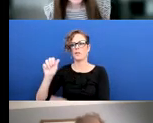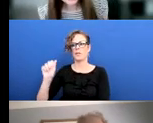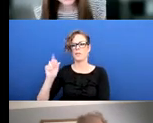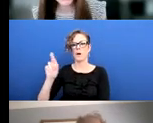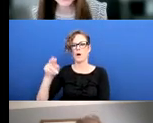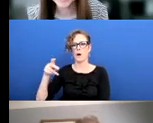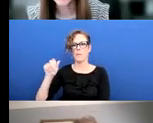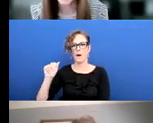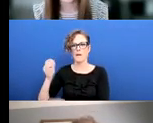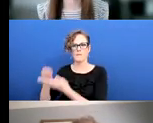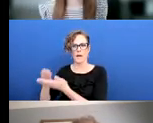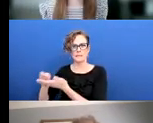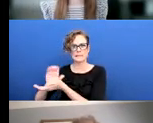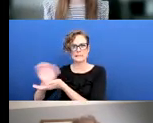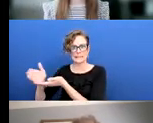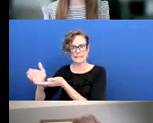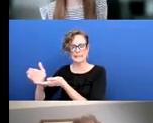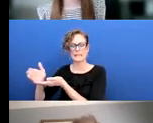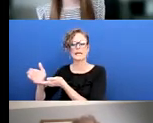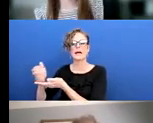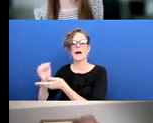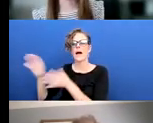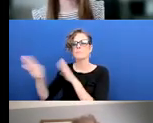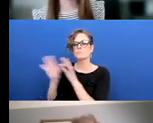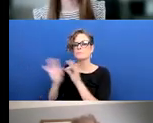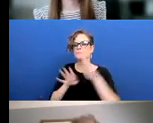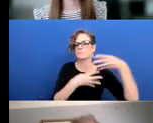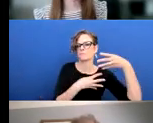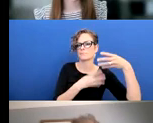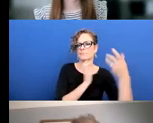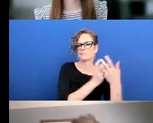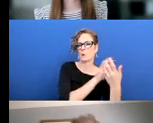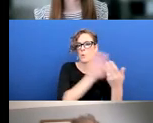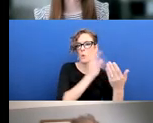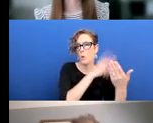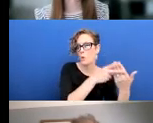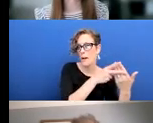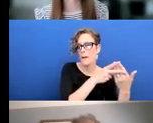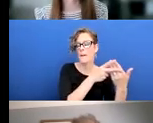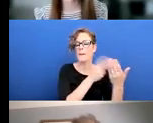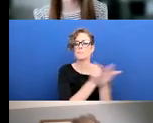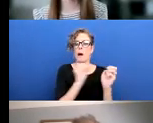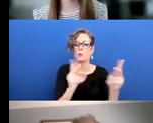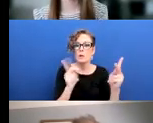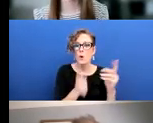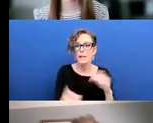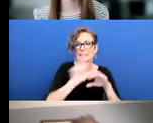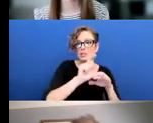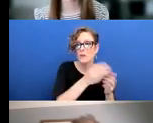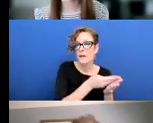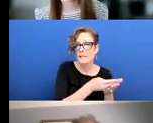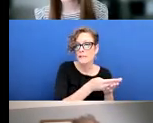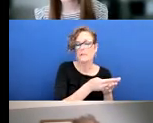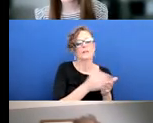el Congreso para de fondos. Algunos de estos son pertinentes a sus programas, porque